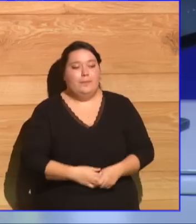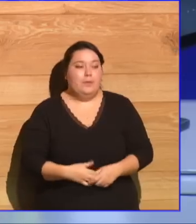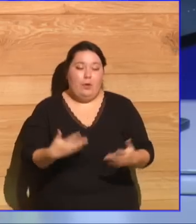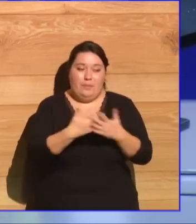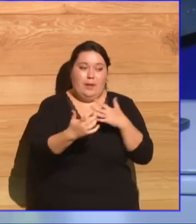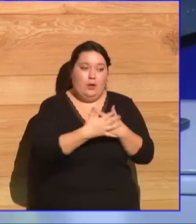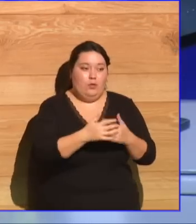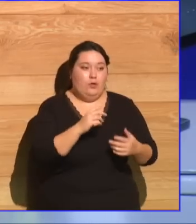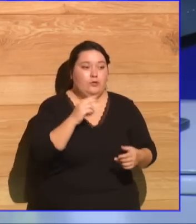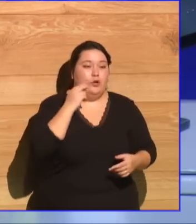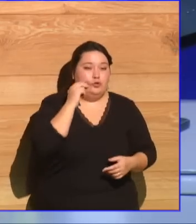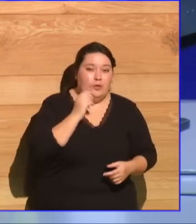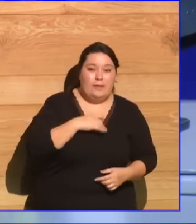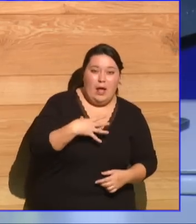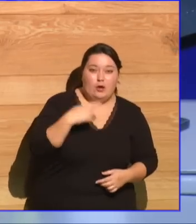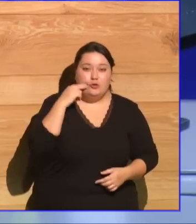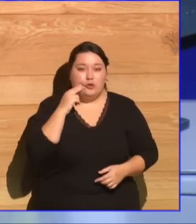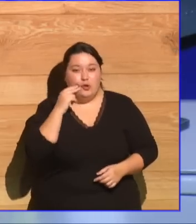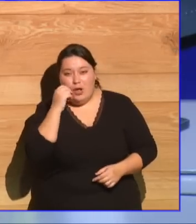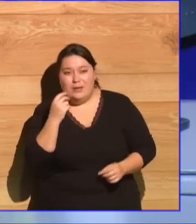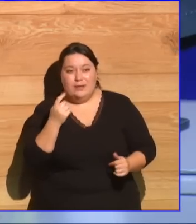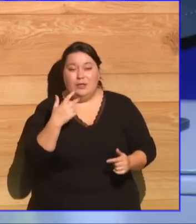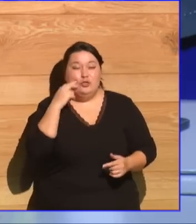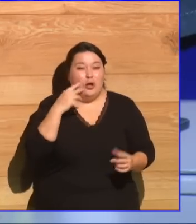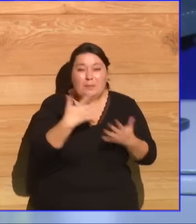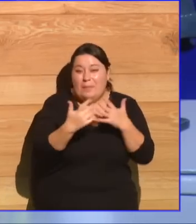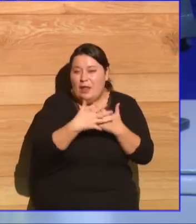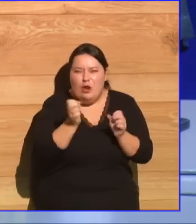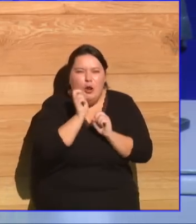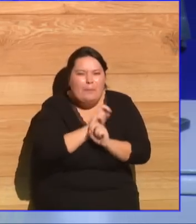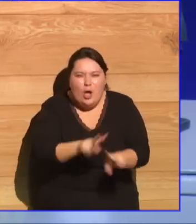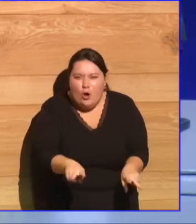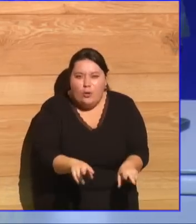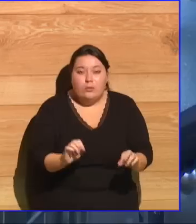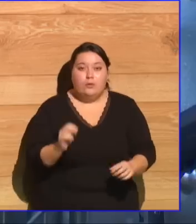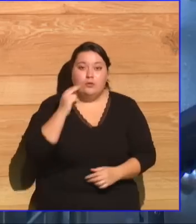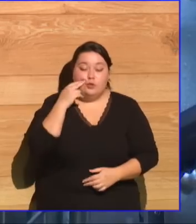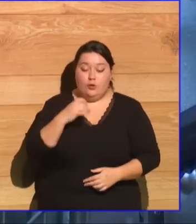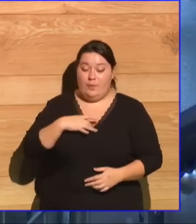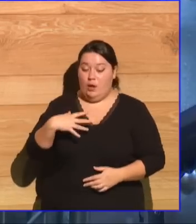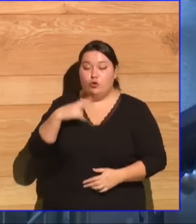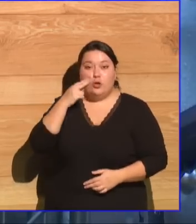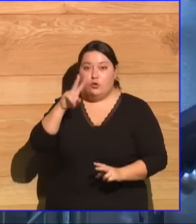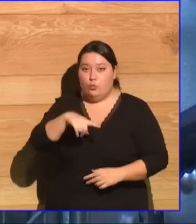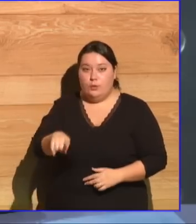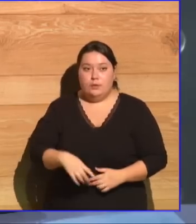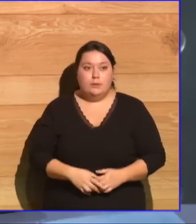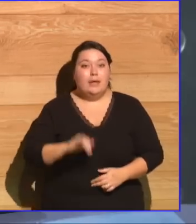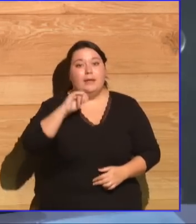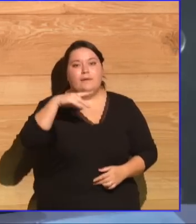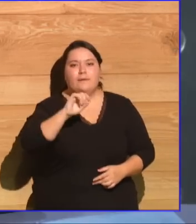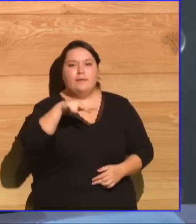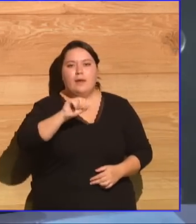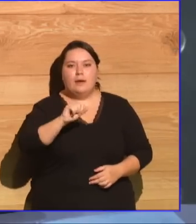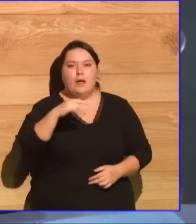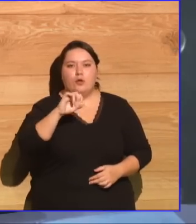has tomado uno de chocolate blanco, otro de chocolate tal, y mezclar chocolates es lo peor que puedes. El chocolate blanco no es chocolate. Es, Es lo es peor. de las de Indiana Jones, lo hemos dicho,